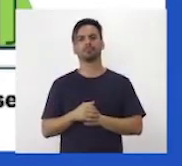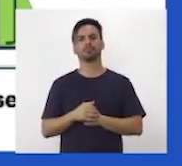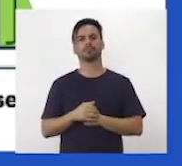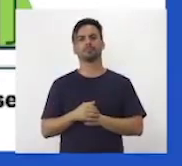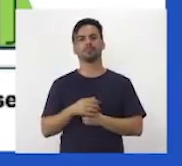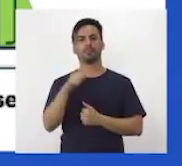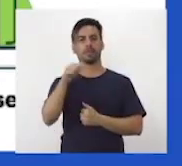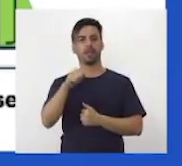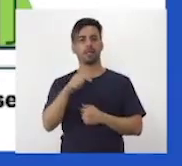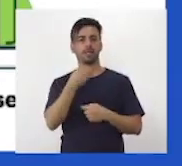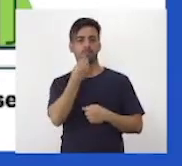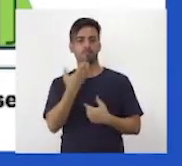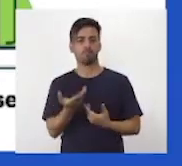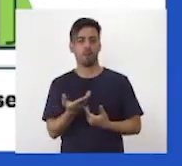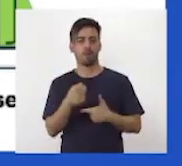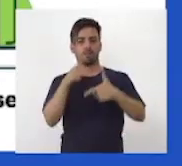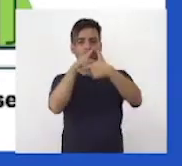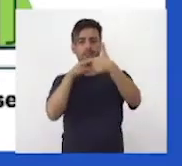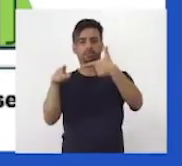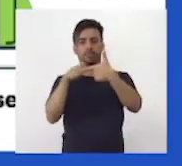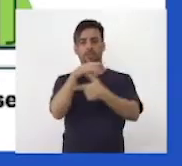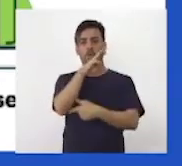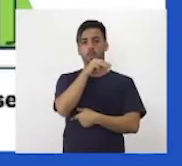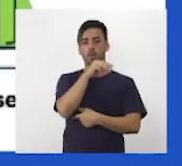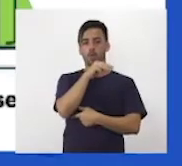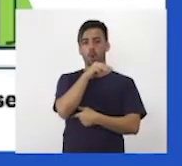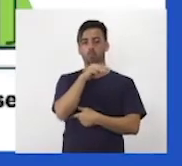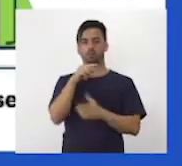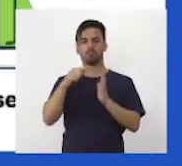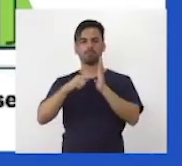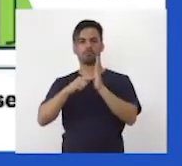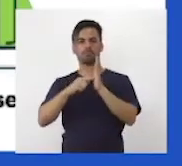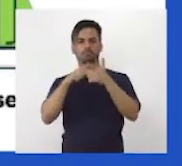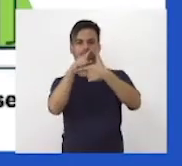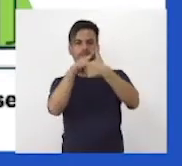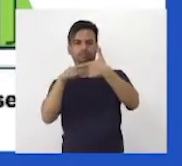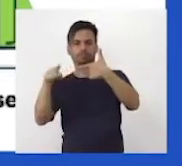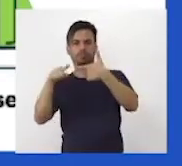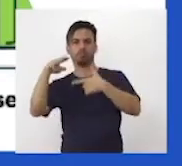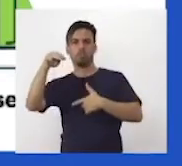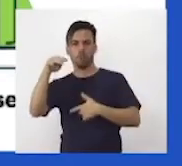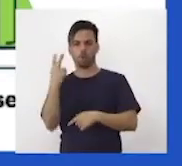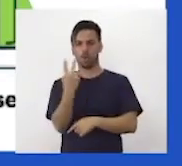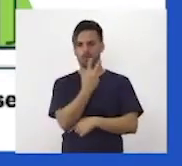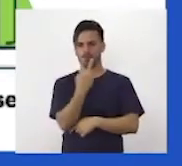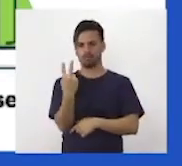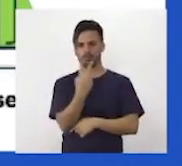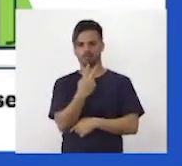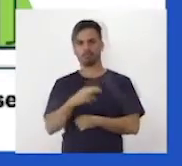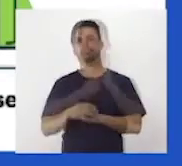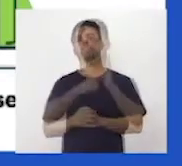presencia de la división de un monomio por otro monomio.